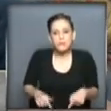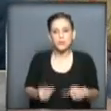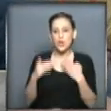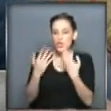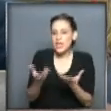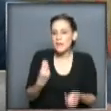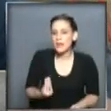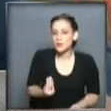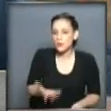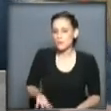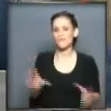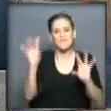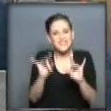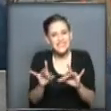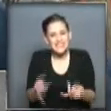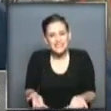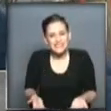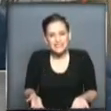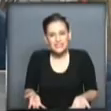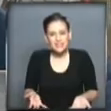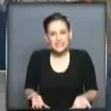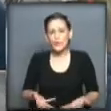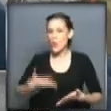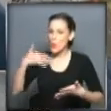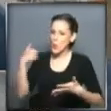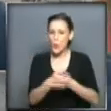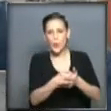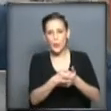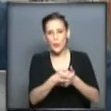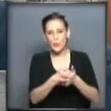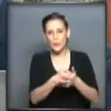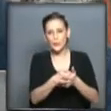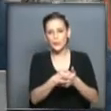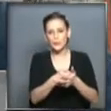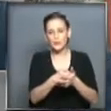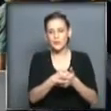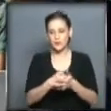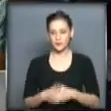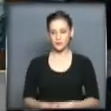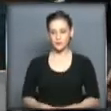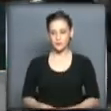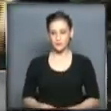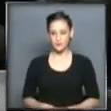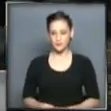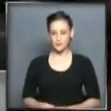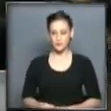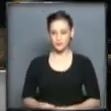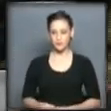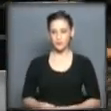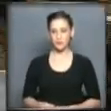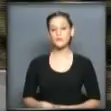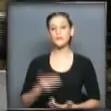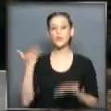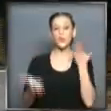Ni idea. Fue un golpe y listo. En